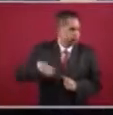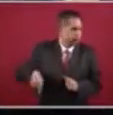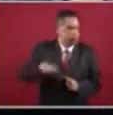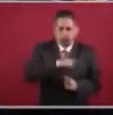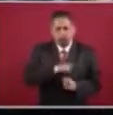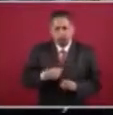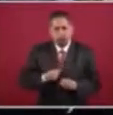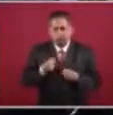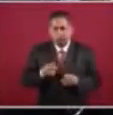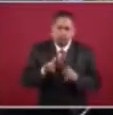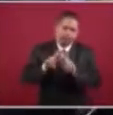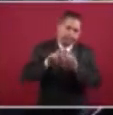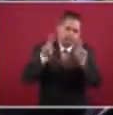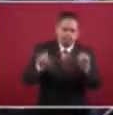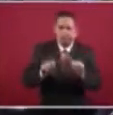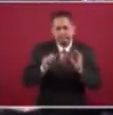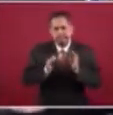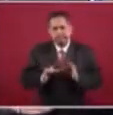en paz.